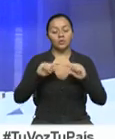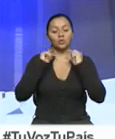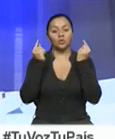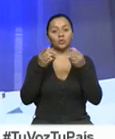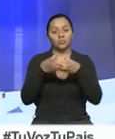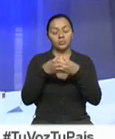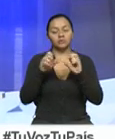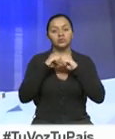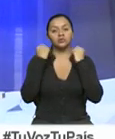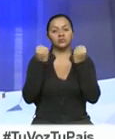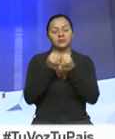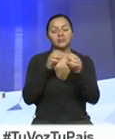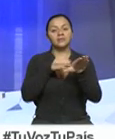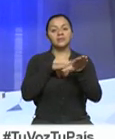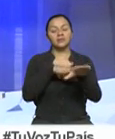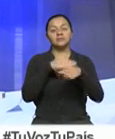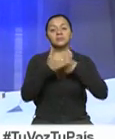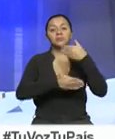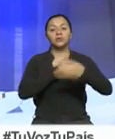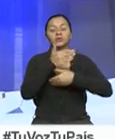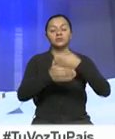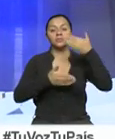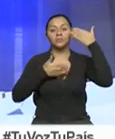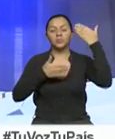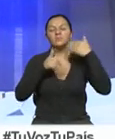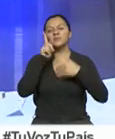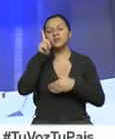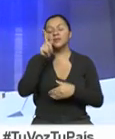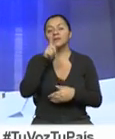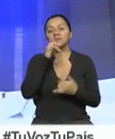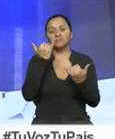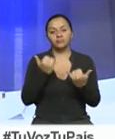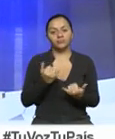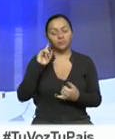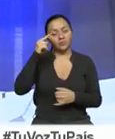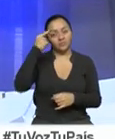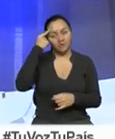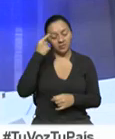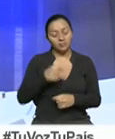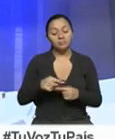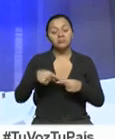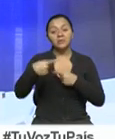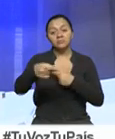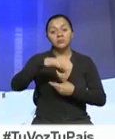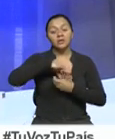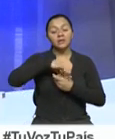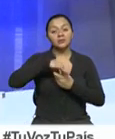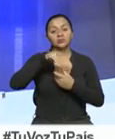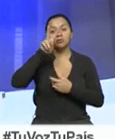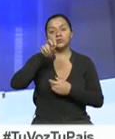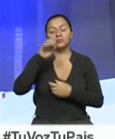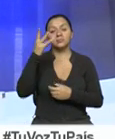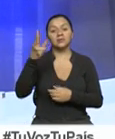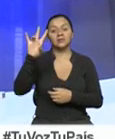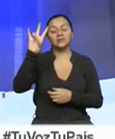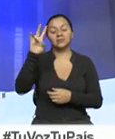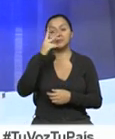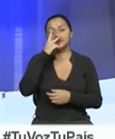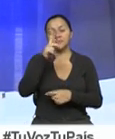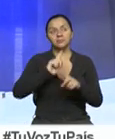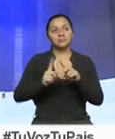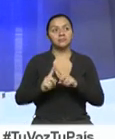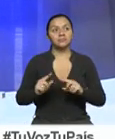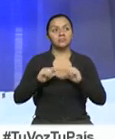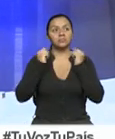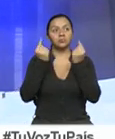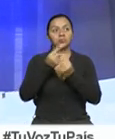Organizaciones sociales respaldan el proceso político liderado por el actual gobierno. A puertas de las elecciones de 2017, varios son